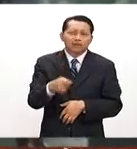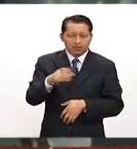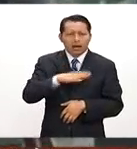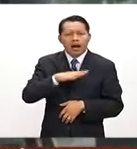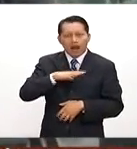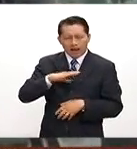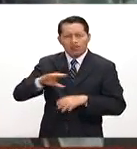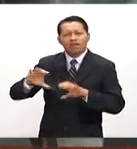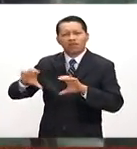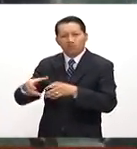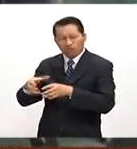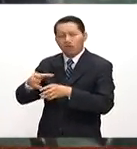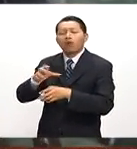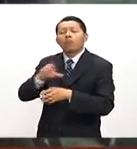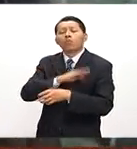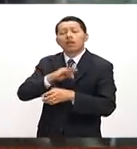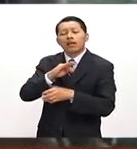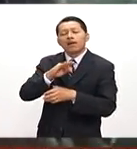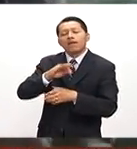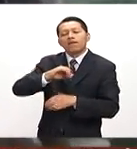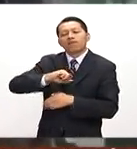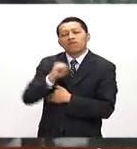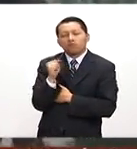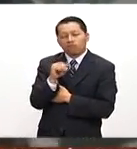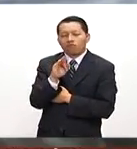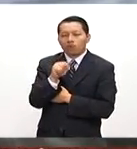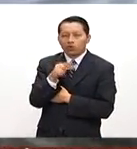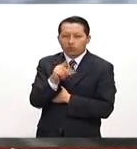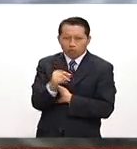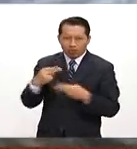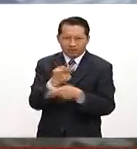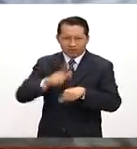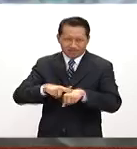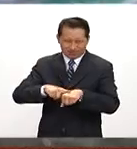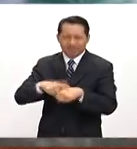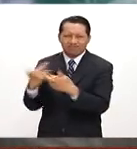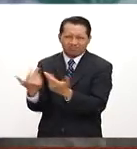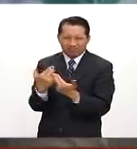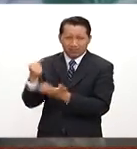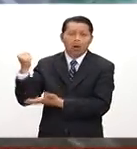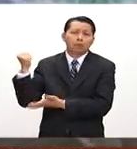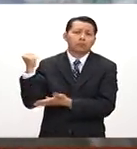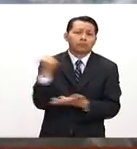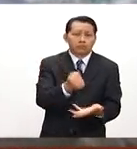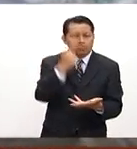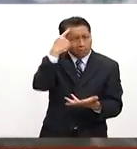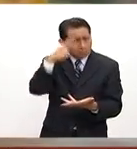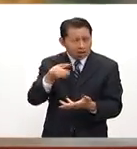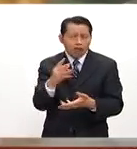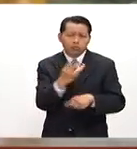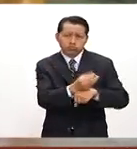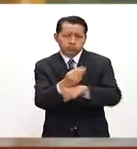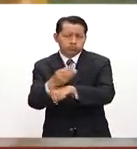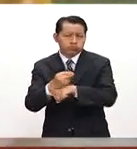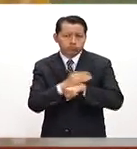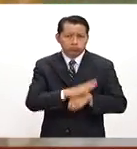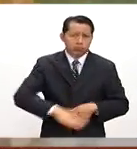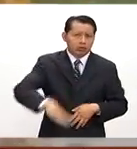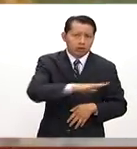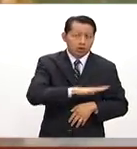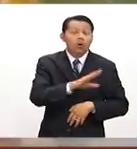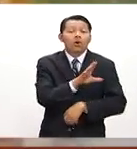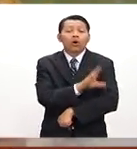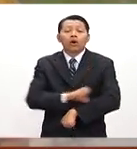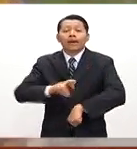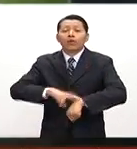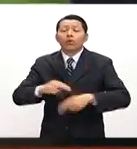de Desastres, FUNDEN, para hacer frente a las reparaciones de los daños causados por el huracán Newton en esta entidad. El Coordinador Nacional